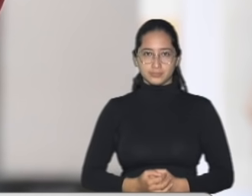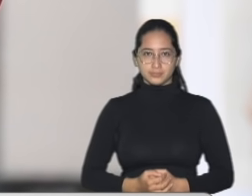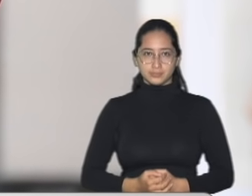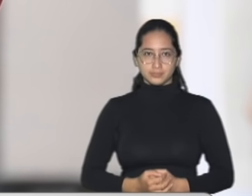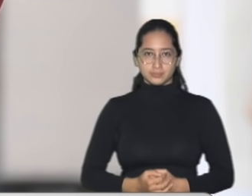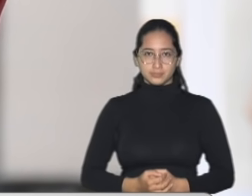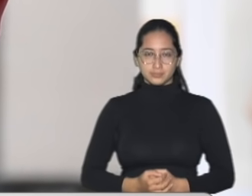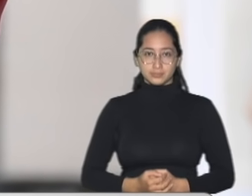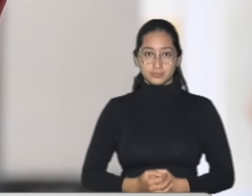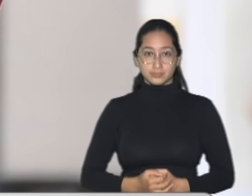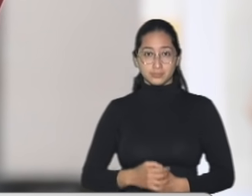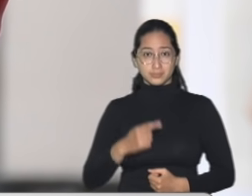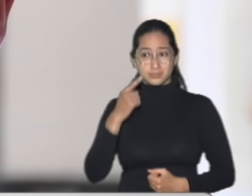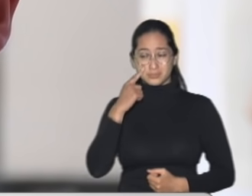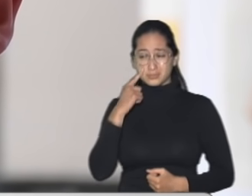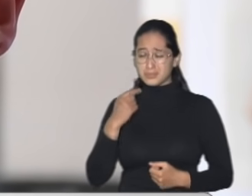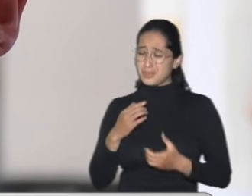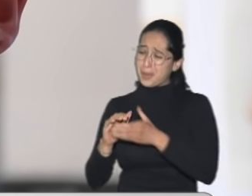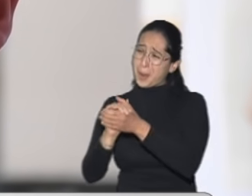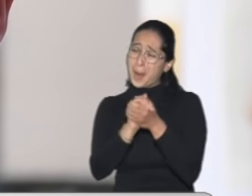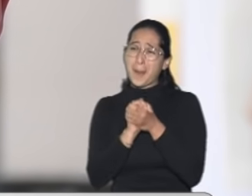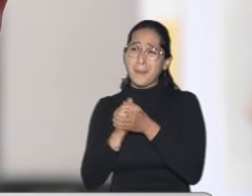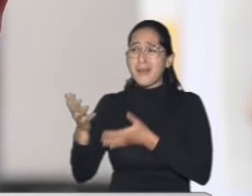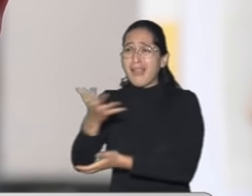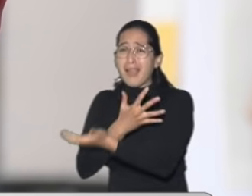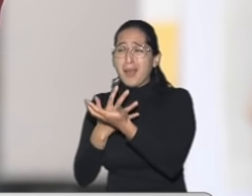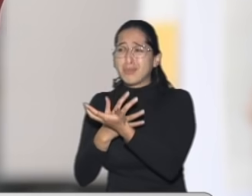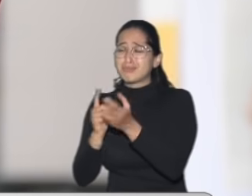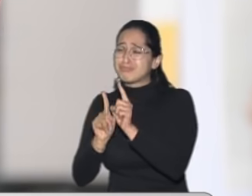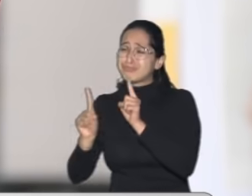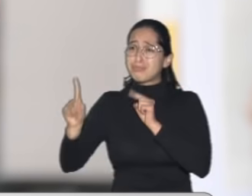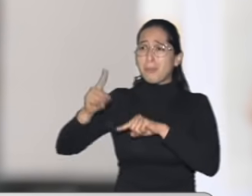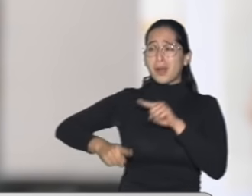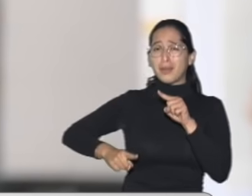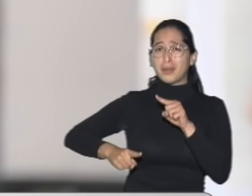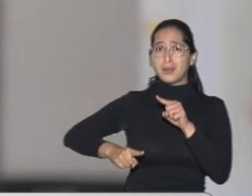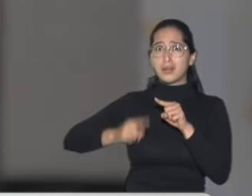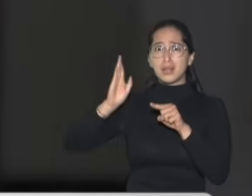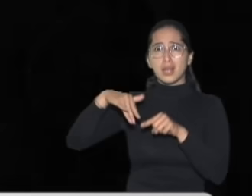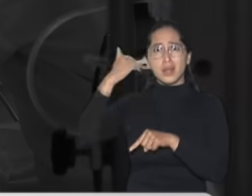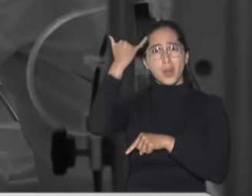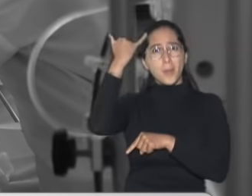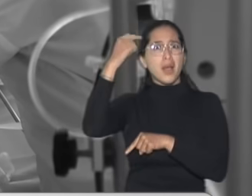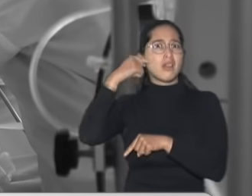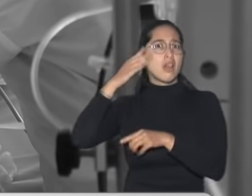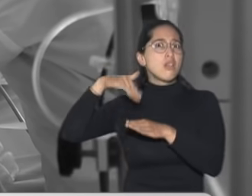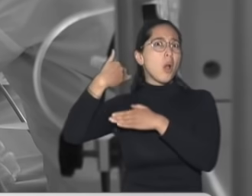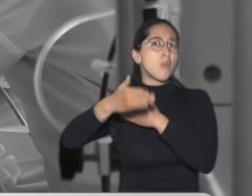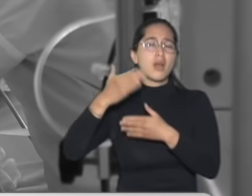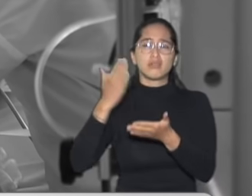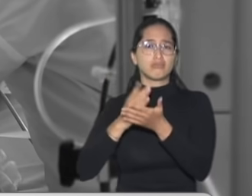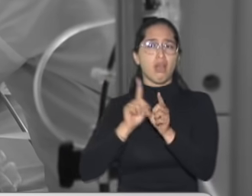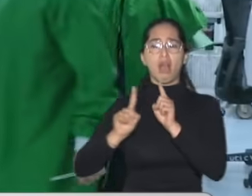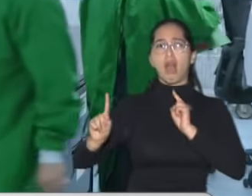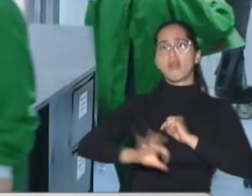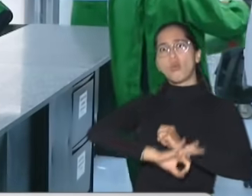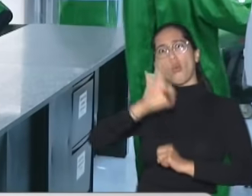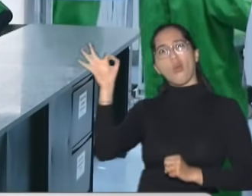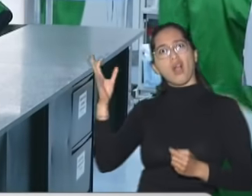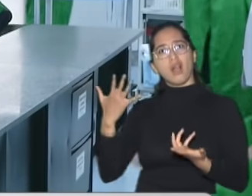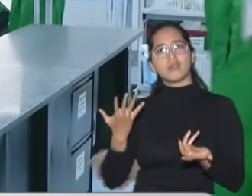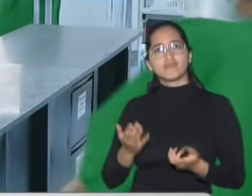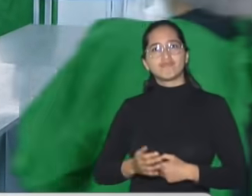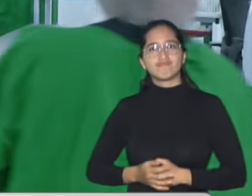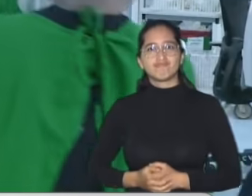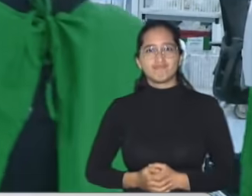Si te molesta no poder reunirte con tus amigos, imagínate no volver a ver a tus familiares. Y es que también el virus ha